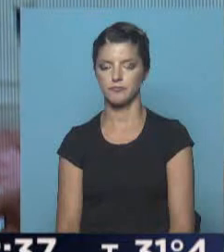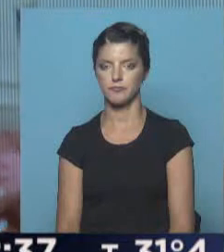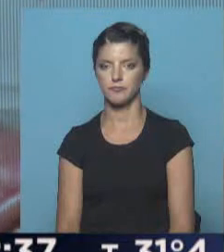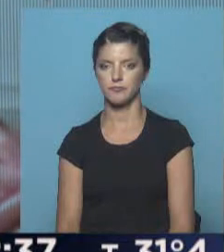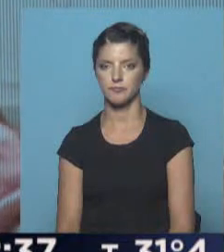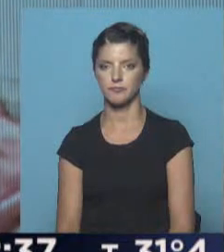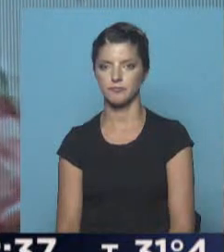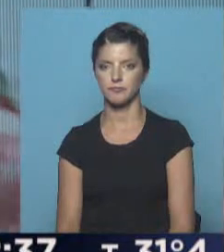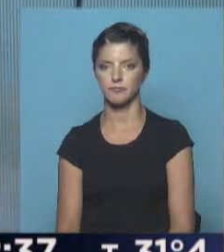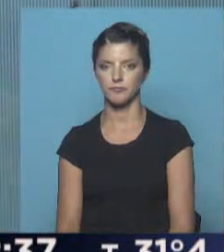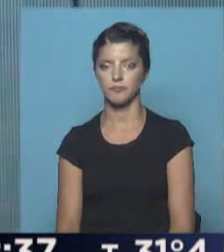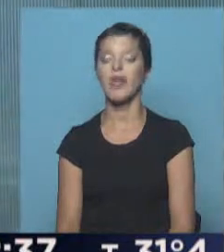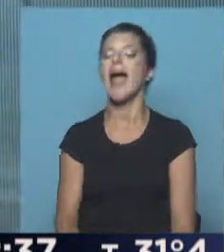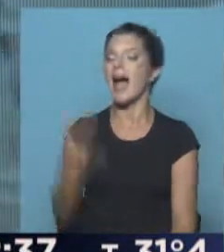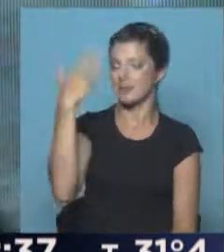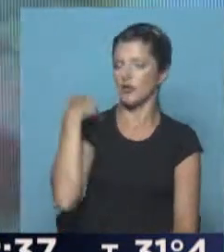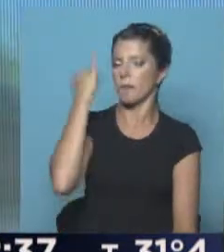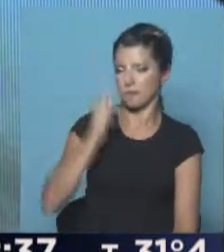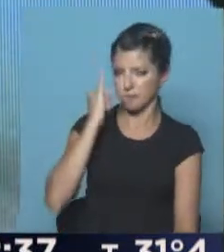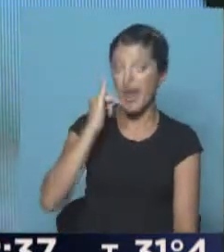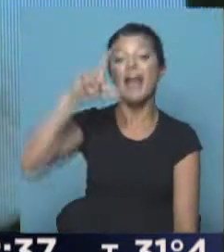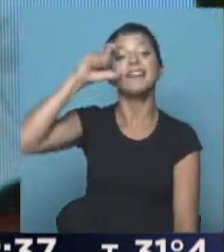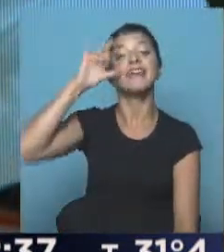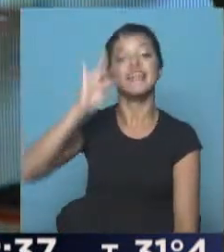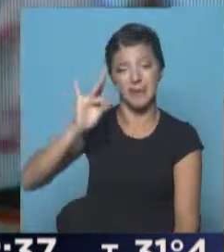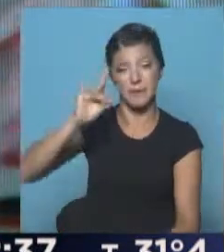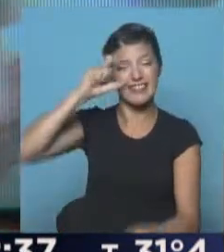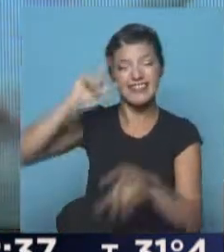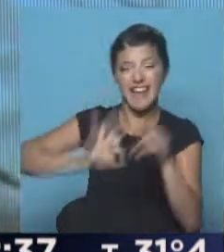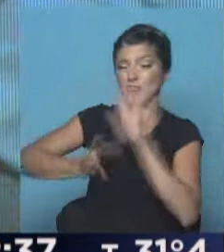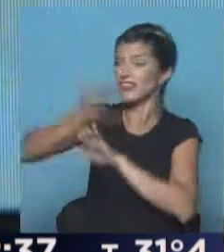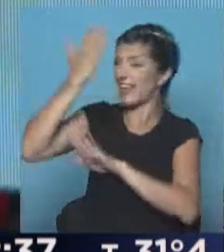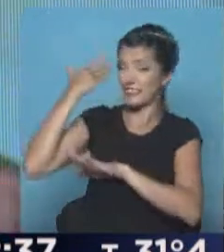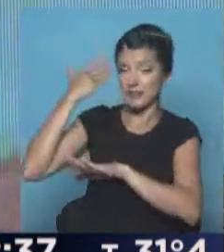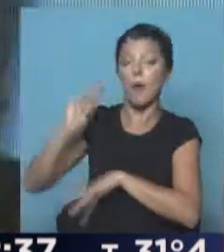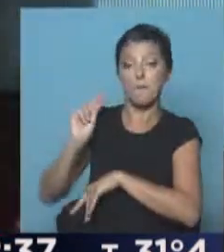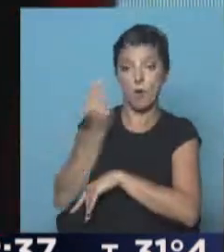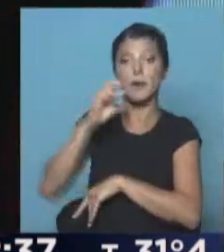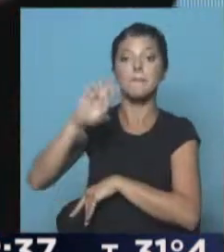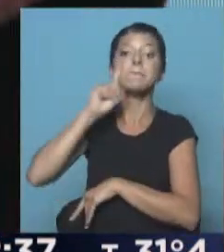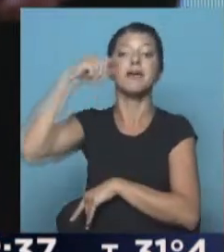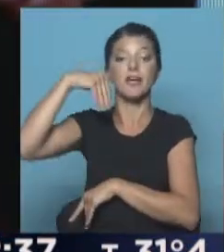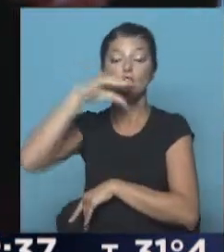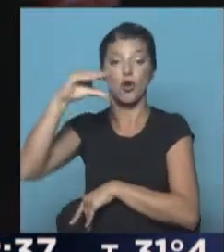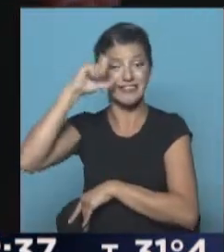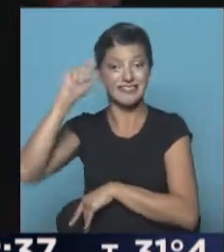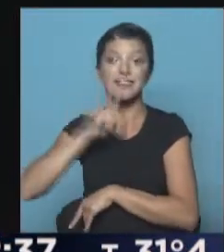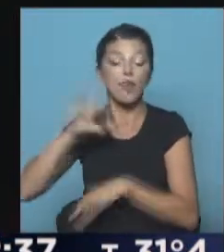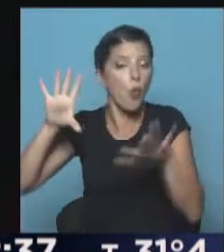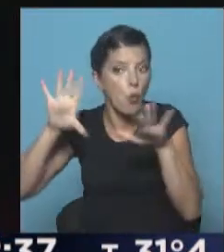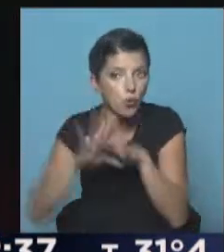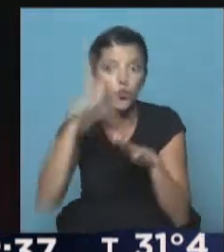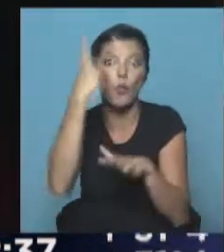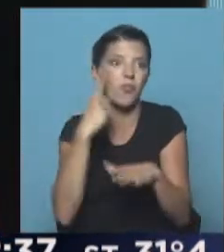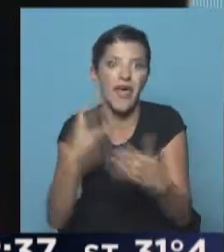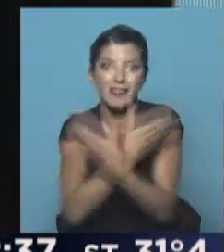les mencionaba la fecha les decía a 10 de diciembre hace 10 años moría augusto pinochet justo en la fecha precisamente a la fecha emblemática de los